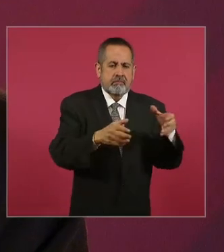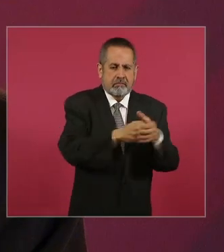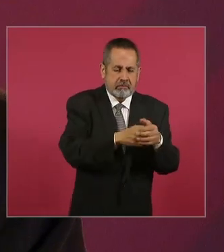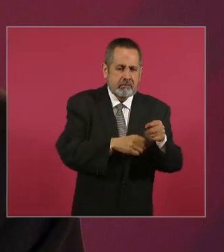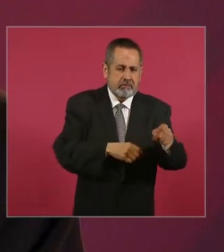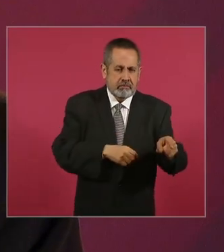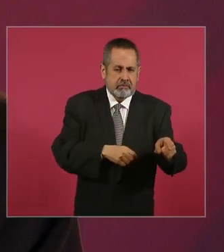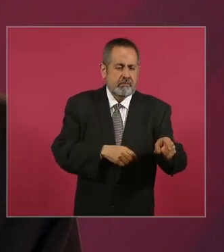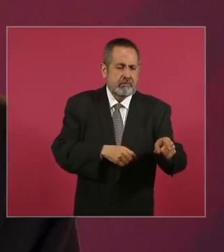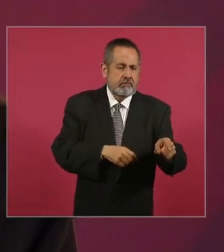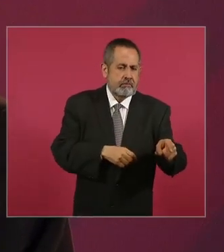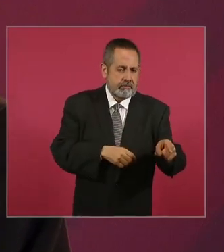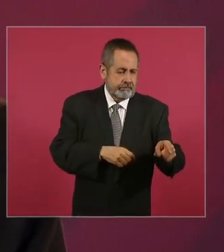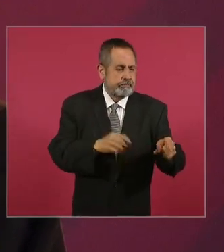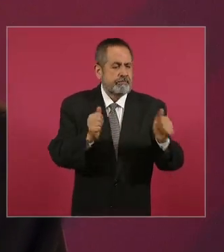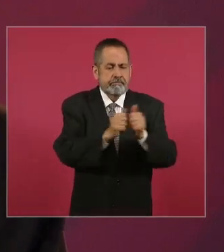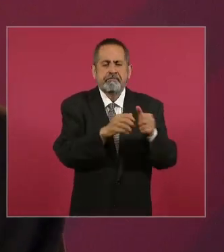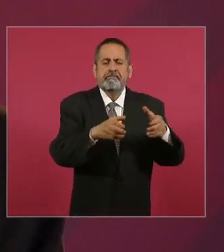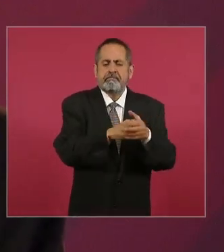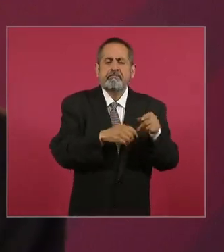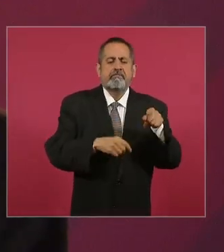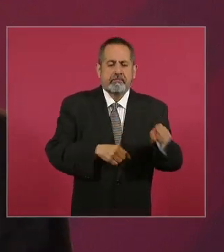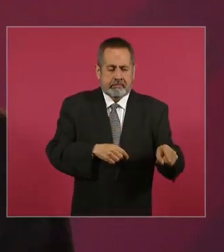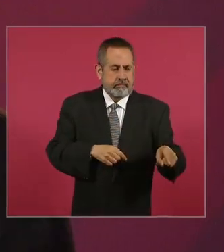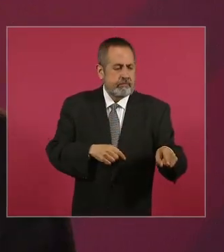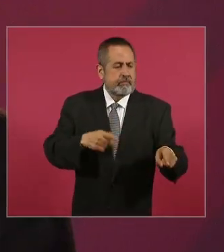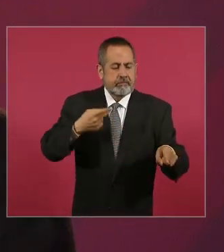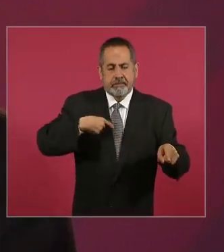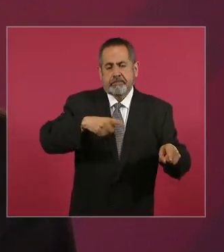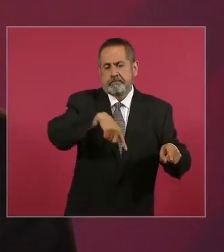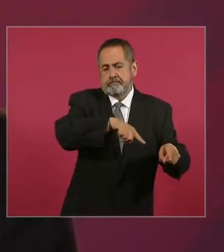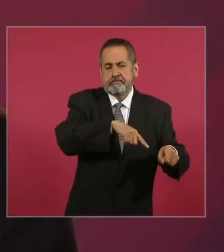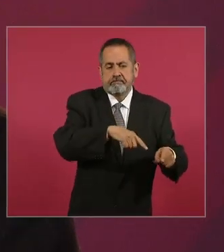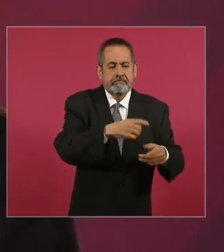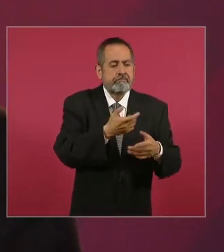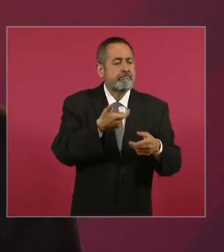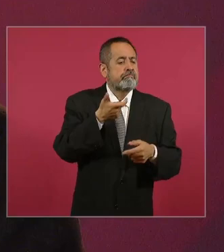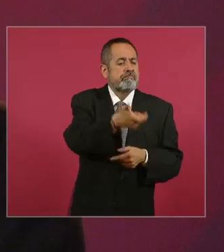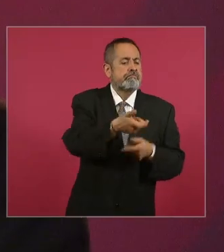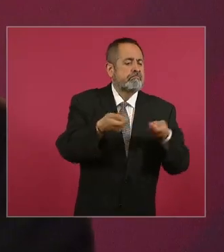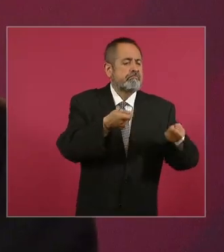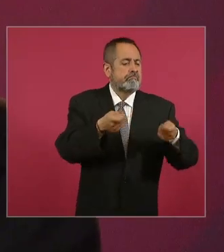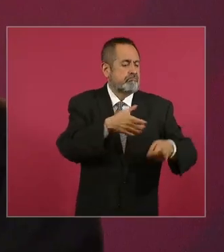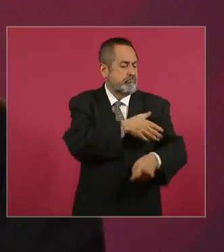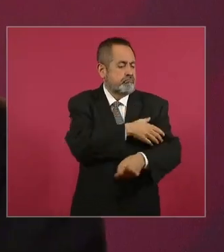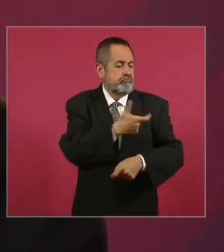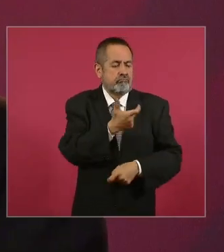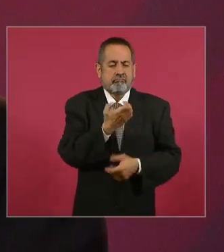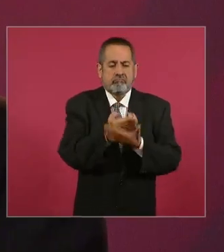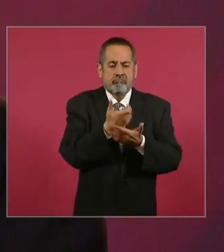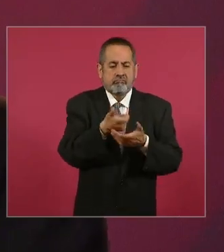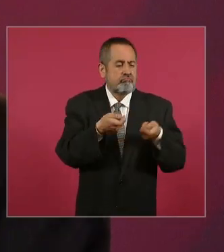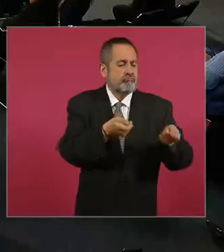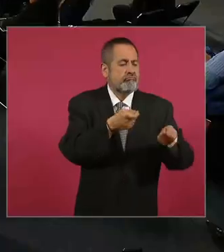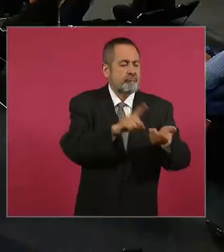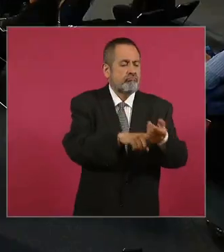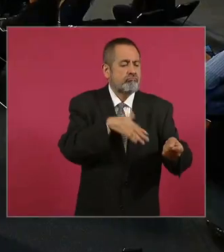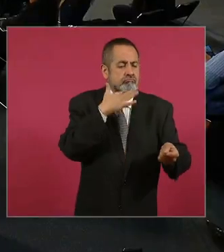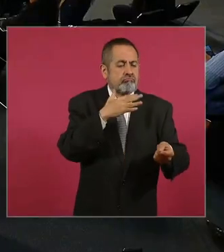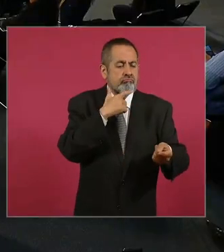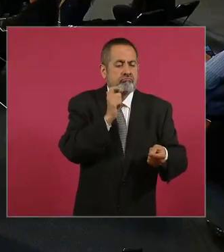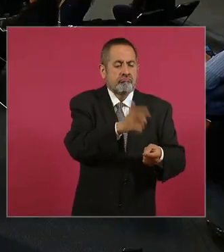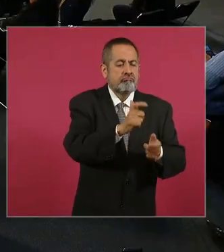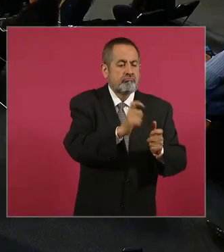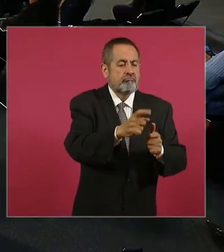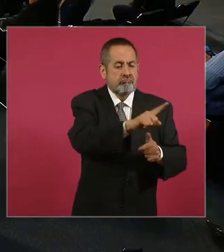presidente. Vinculado al poder económico, ¿sí? A la corrupción. Así es. ¿Sí? A la